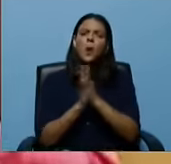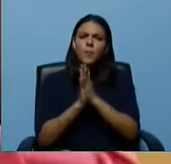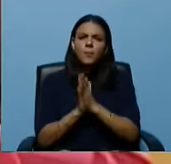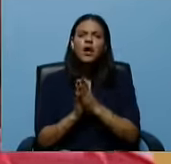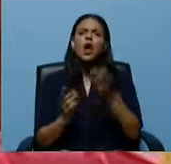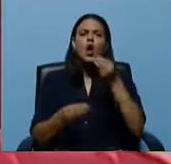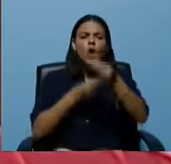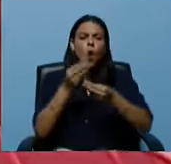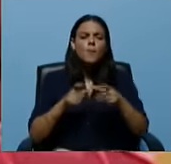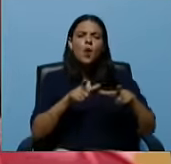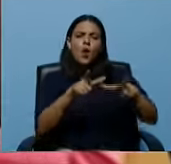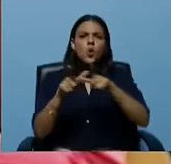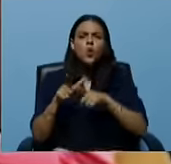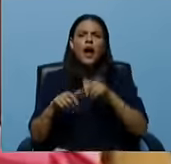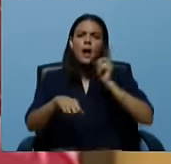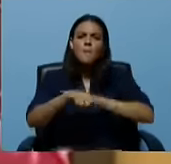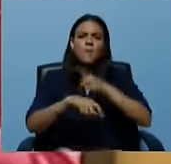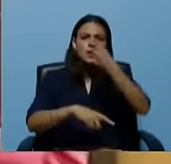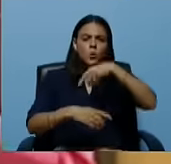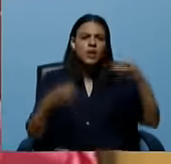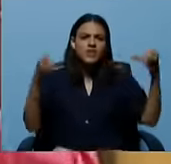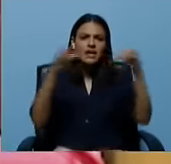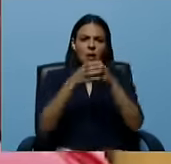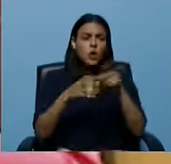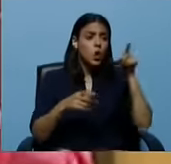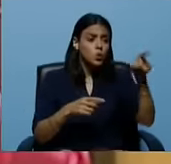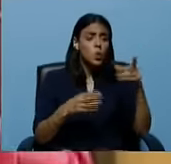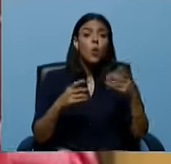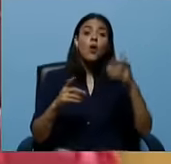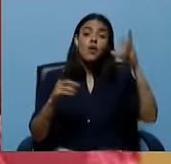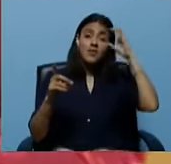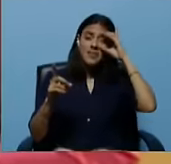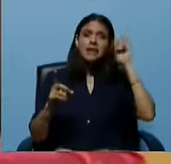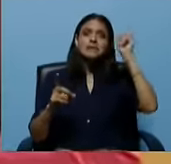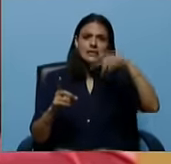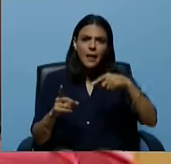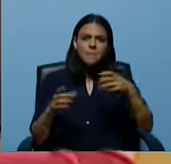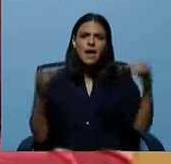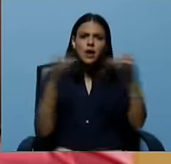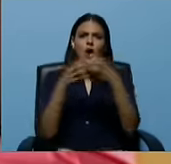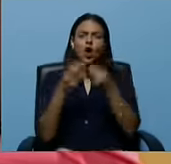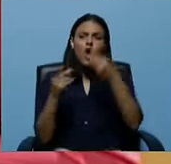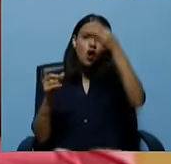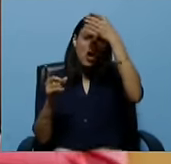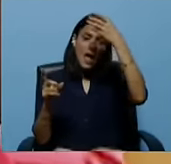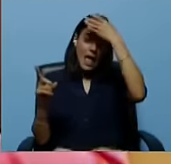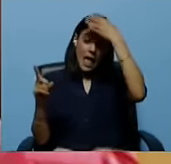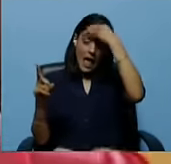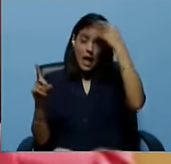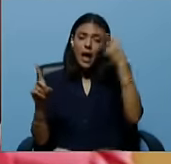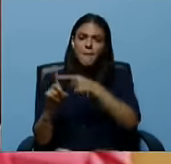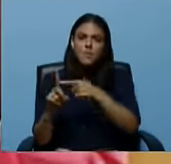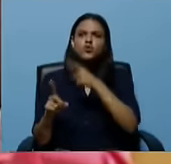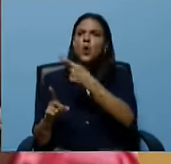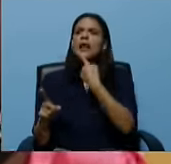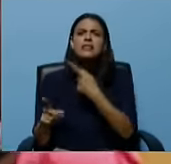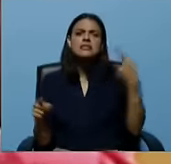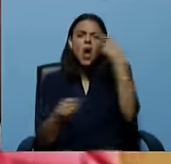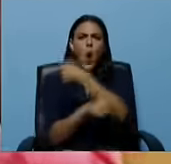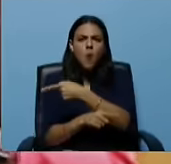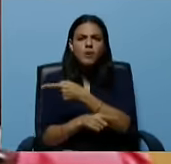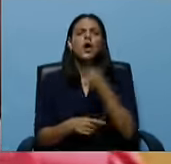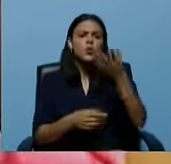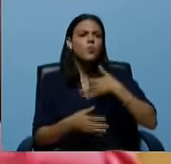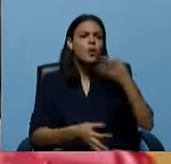el escenario al momento de reunirse usted, la vicepresidenta, y el señor Edmundo González, ya que él insiste que fue coaccionado, si nos